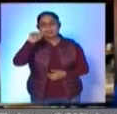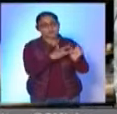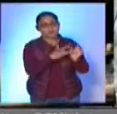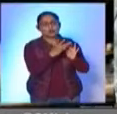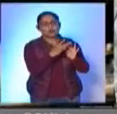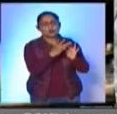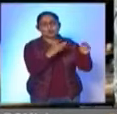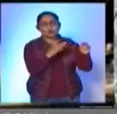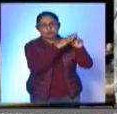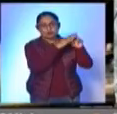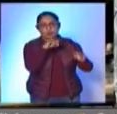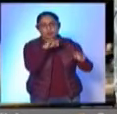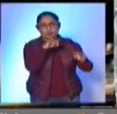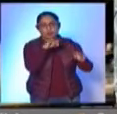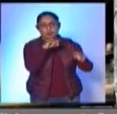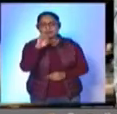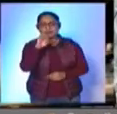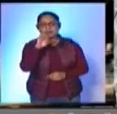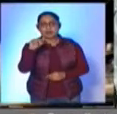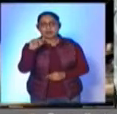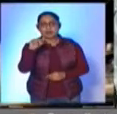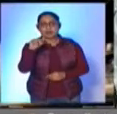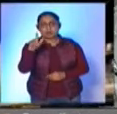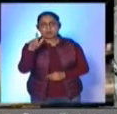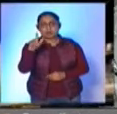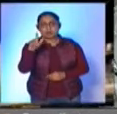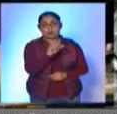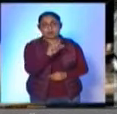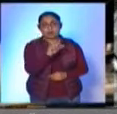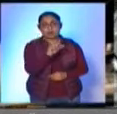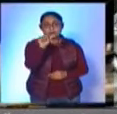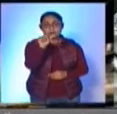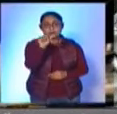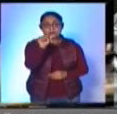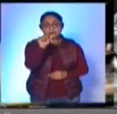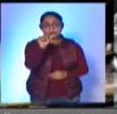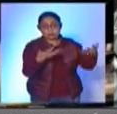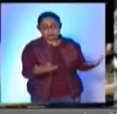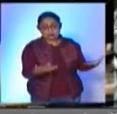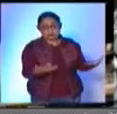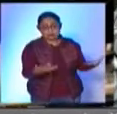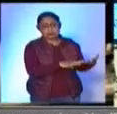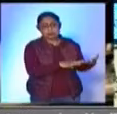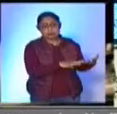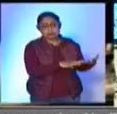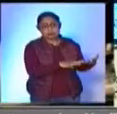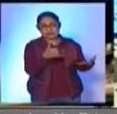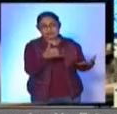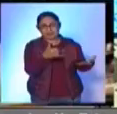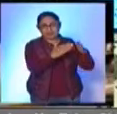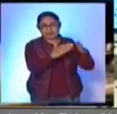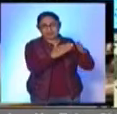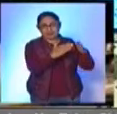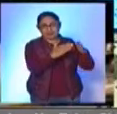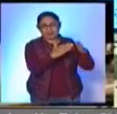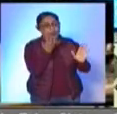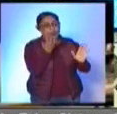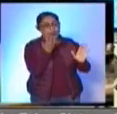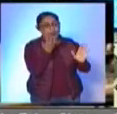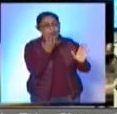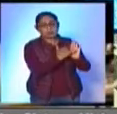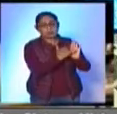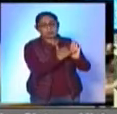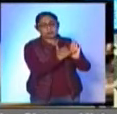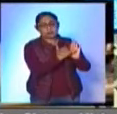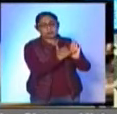José Manuel Hernández Figueroa, informó que son 16 hectáreas de dicho desarrollo habitacional que se pretenden construir en el Cerro